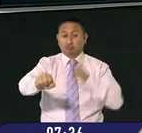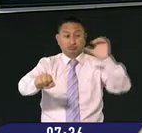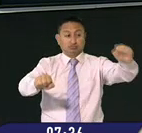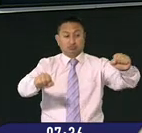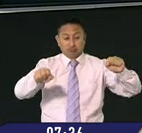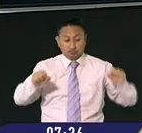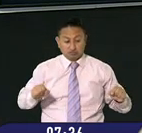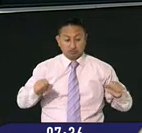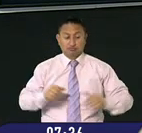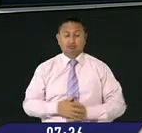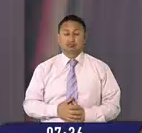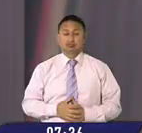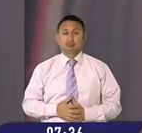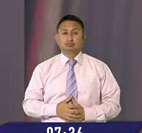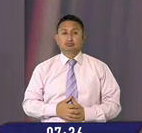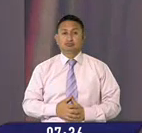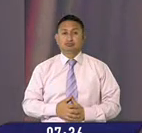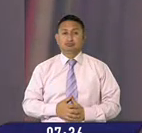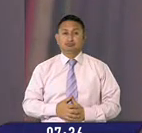hombres.